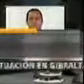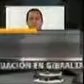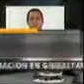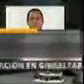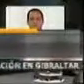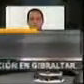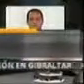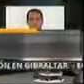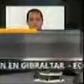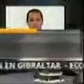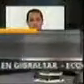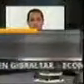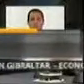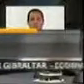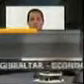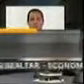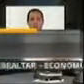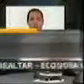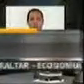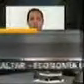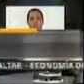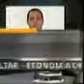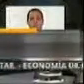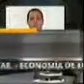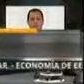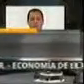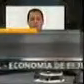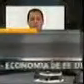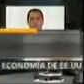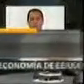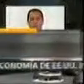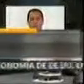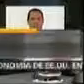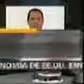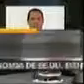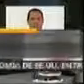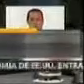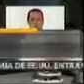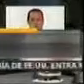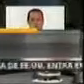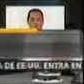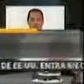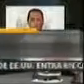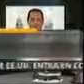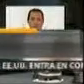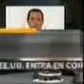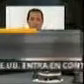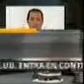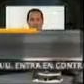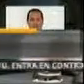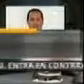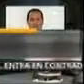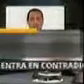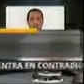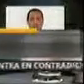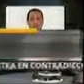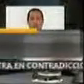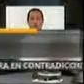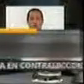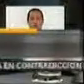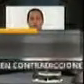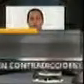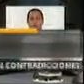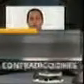Además, queremos decir que esta manipulación grosera que se ha hecho sobre esta